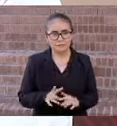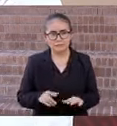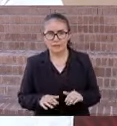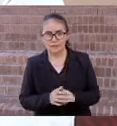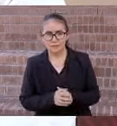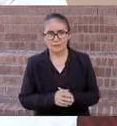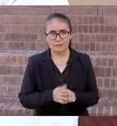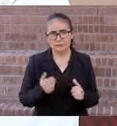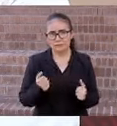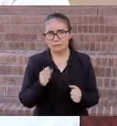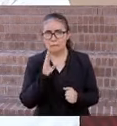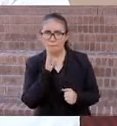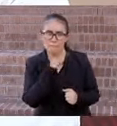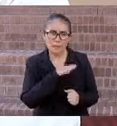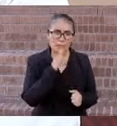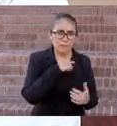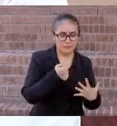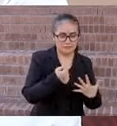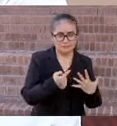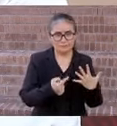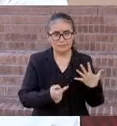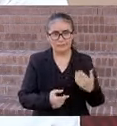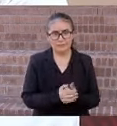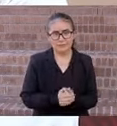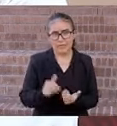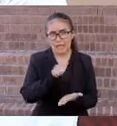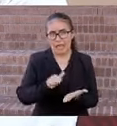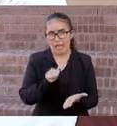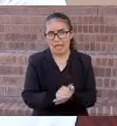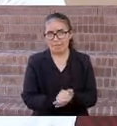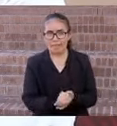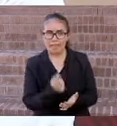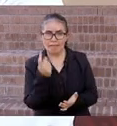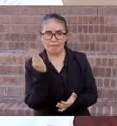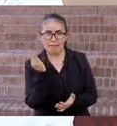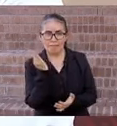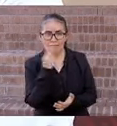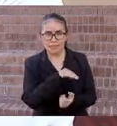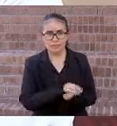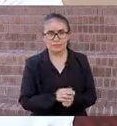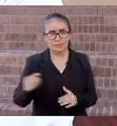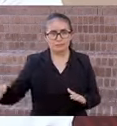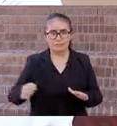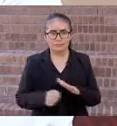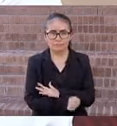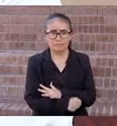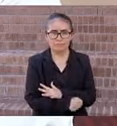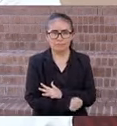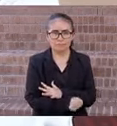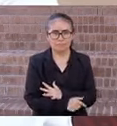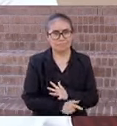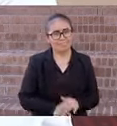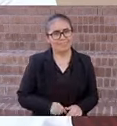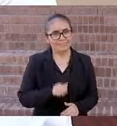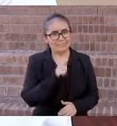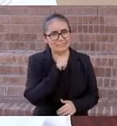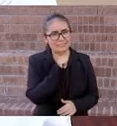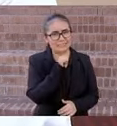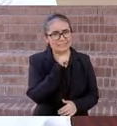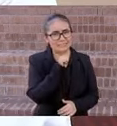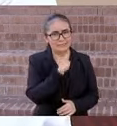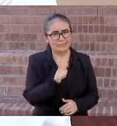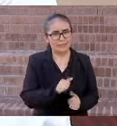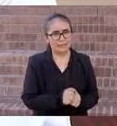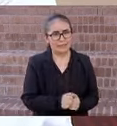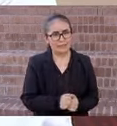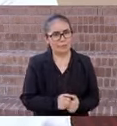trampa el que falsifique estás va para adentro sin derecho a fianza